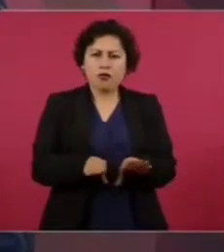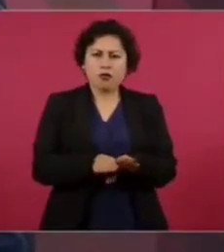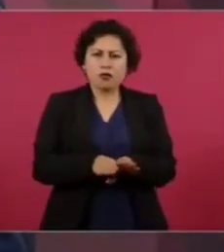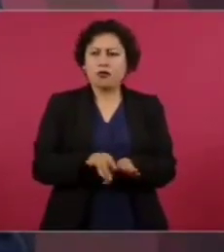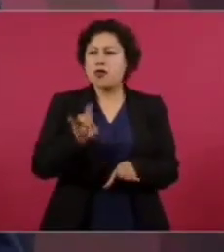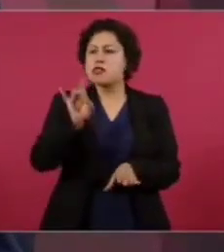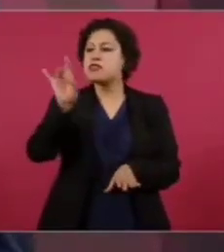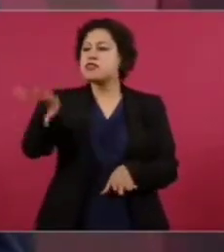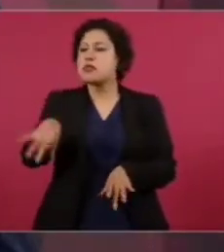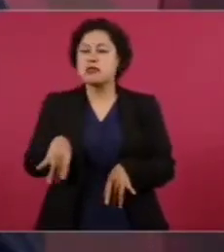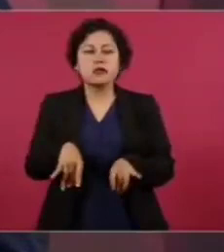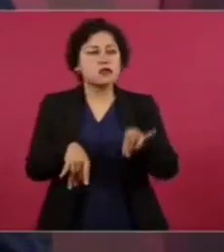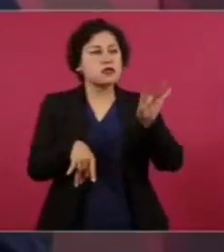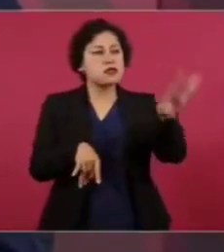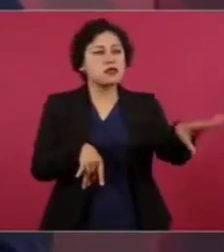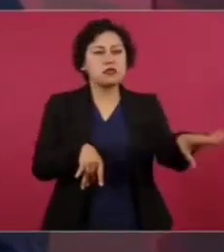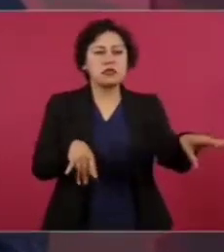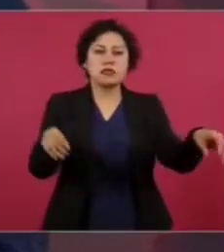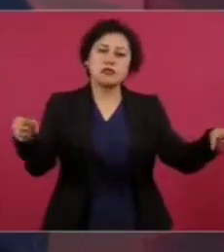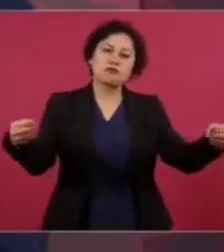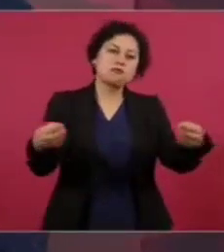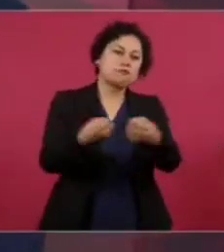el desprestigio